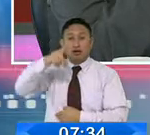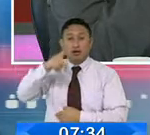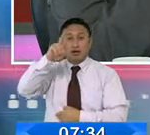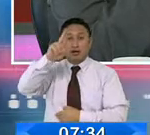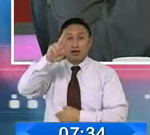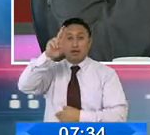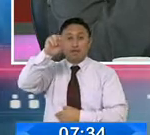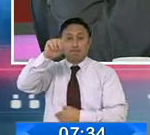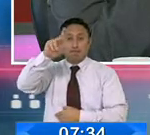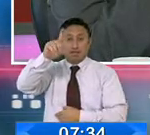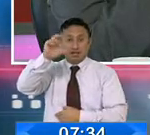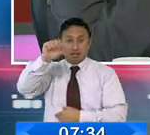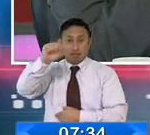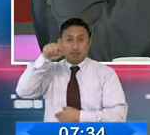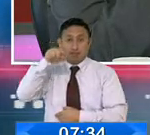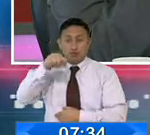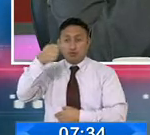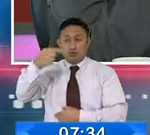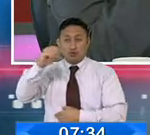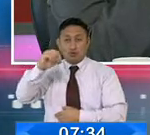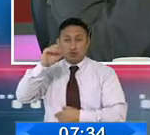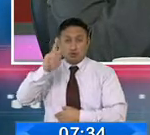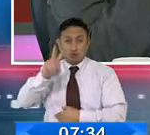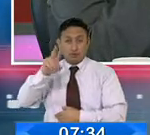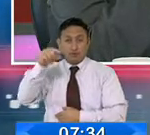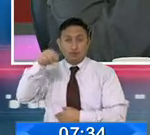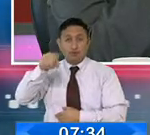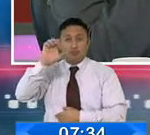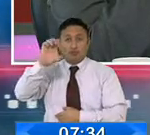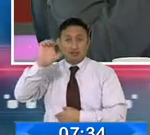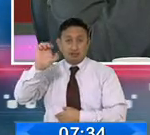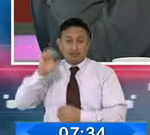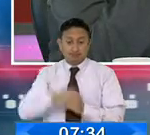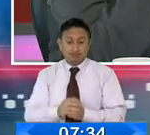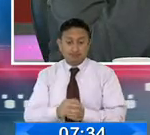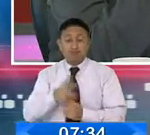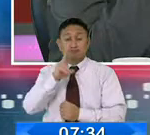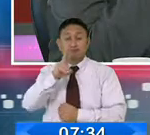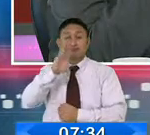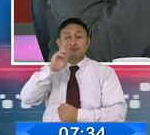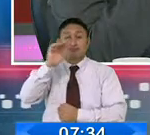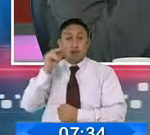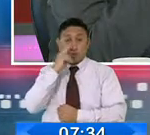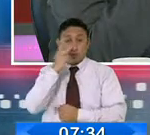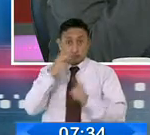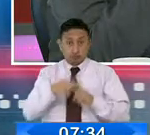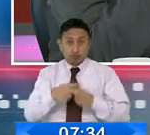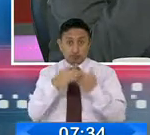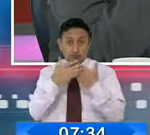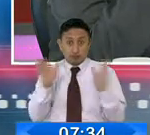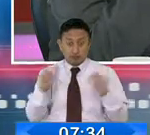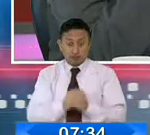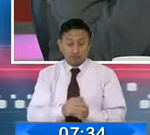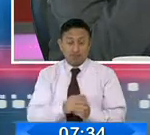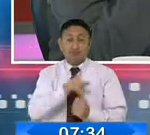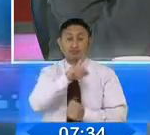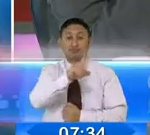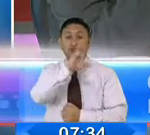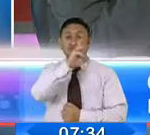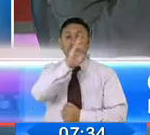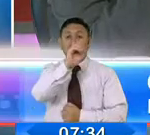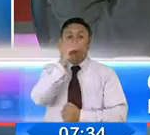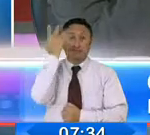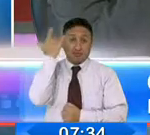www.fondoemprende.gov.es, una convocatoria que la hemos abierto el día 26 de junio y que estará por 160 días